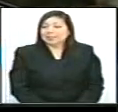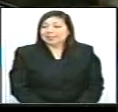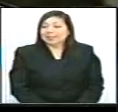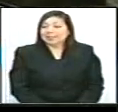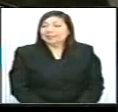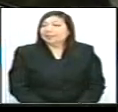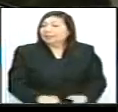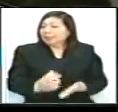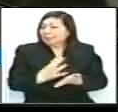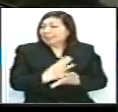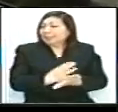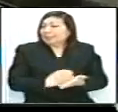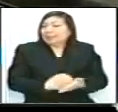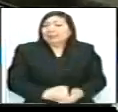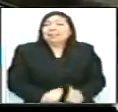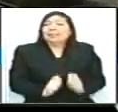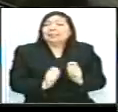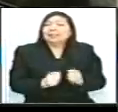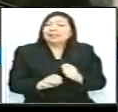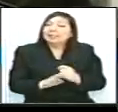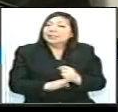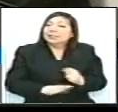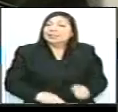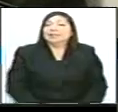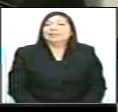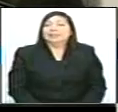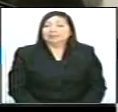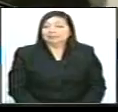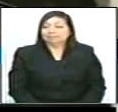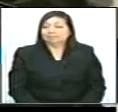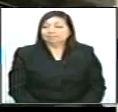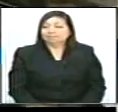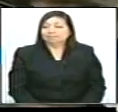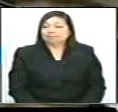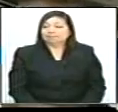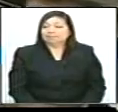Esa reducción se ha dado básicamente en lo siguiente.